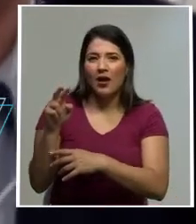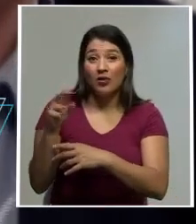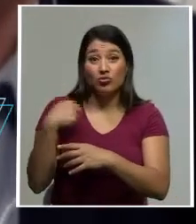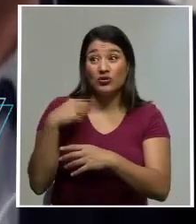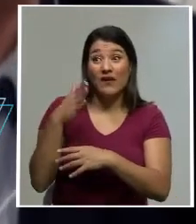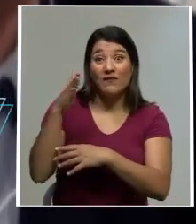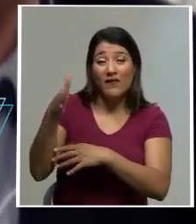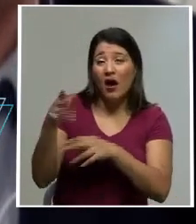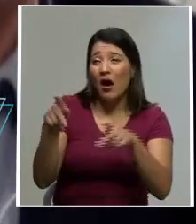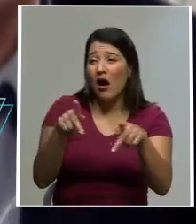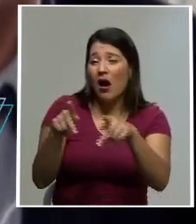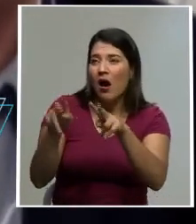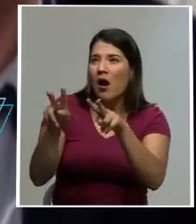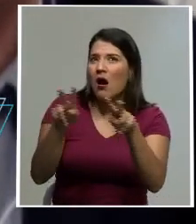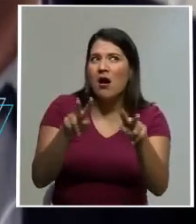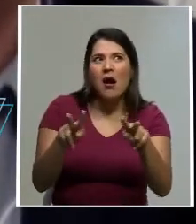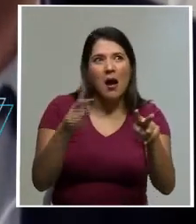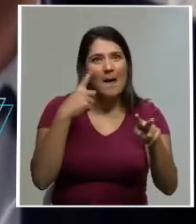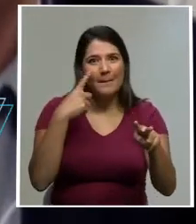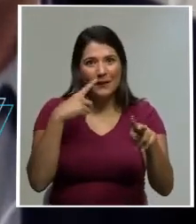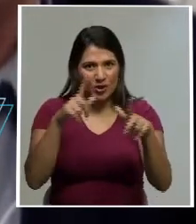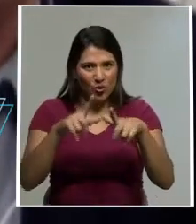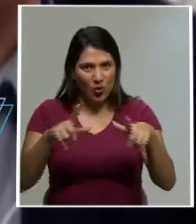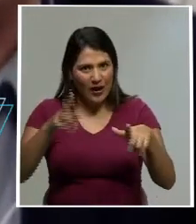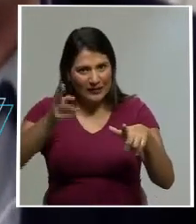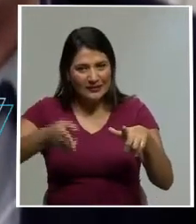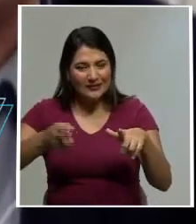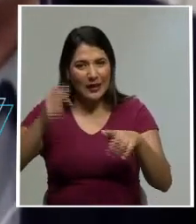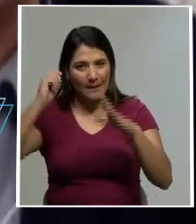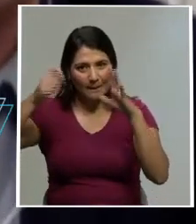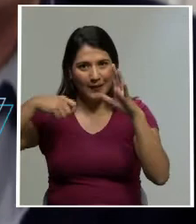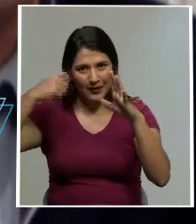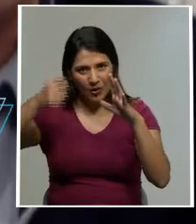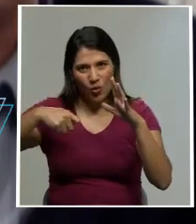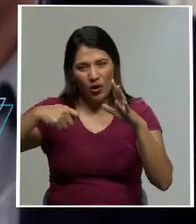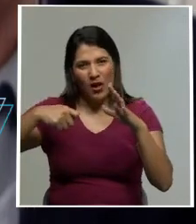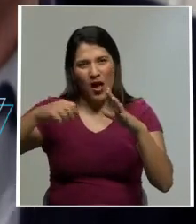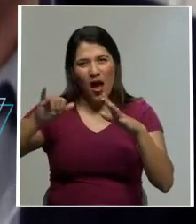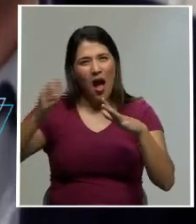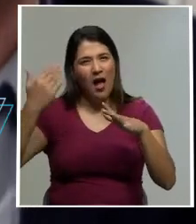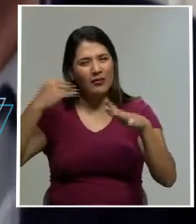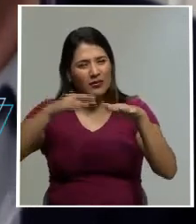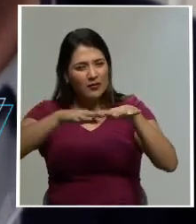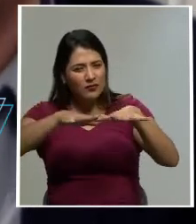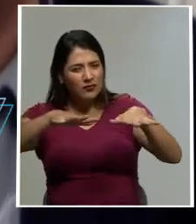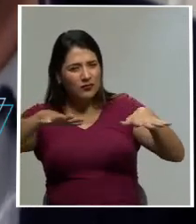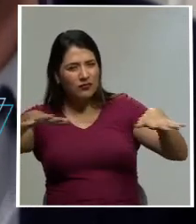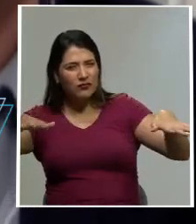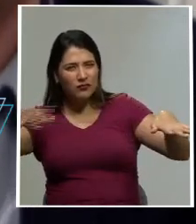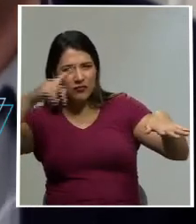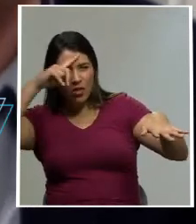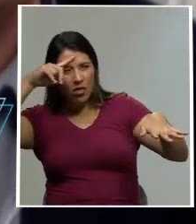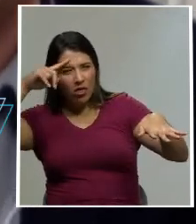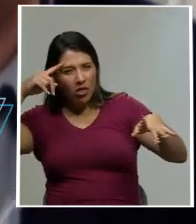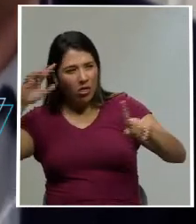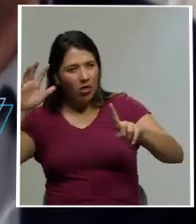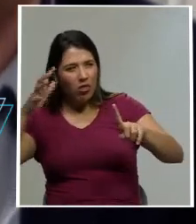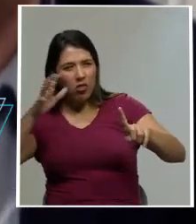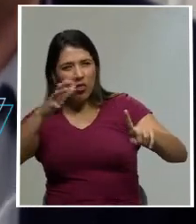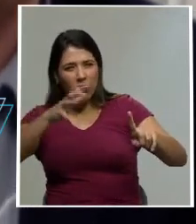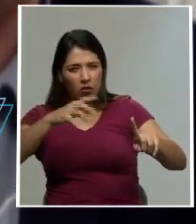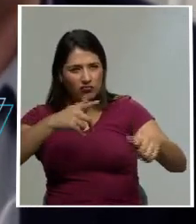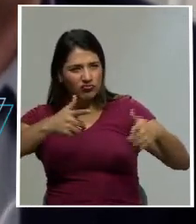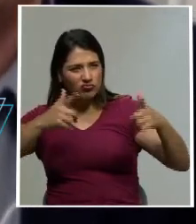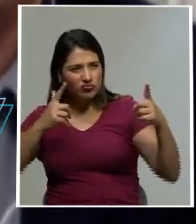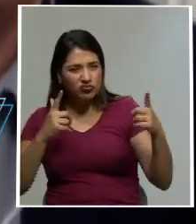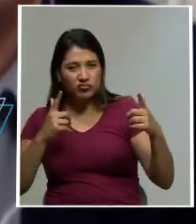tal rival, no sé. Entonces, realmente es muy, muy enriquecedor. O sea, creo que uno puede entender